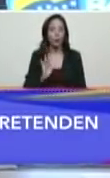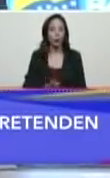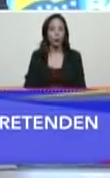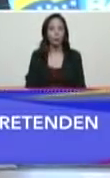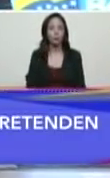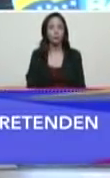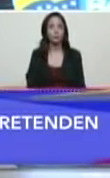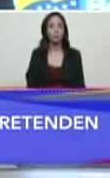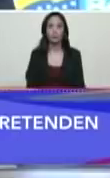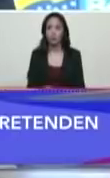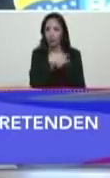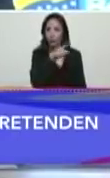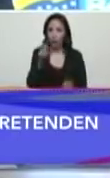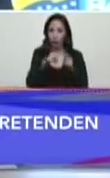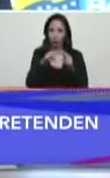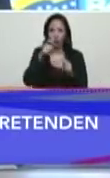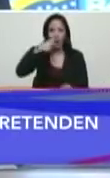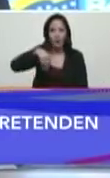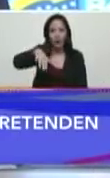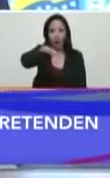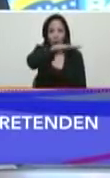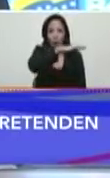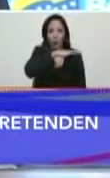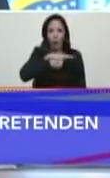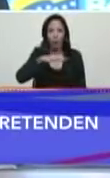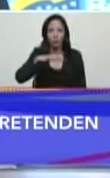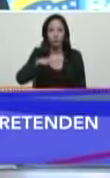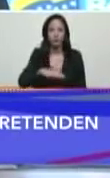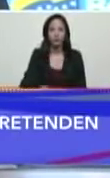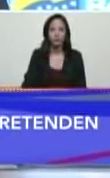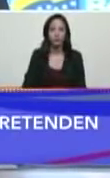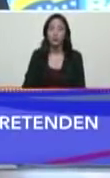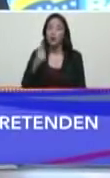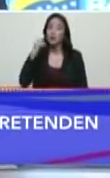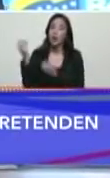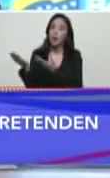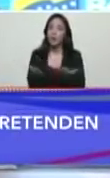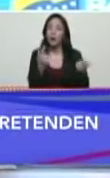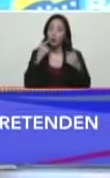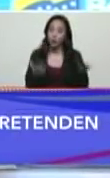los llanos, ustedes conocen bien los llanos, embajadores, los